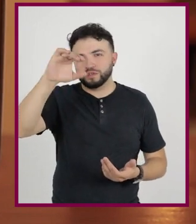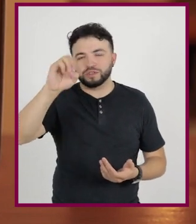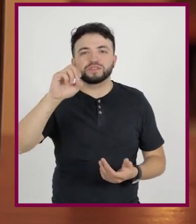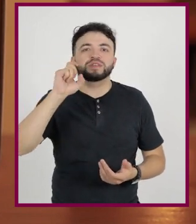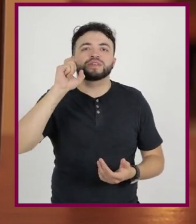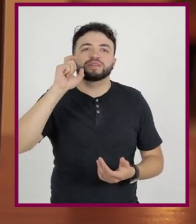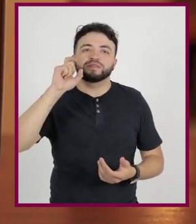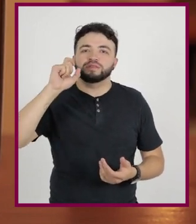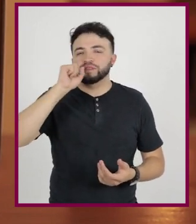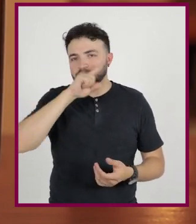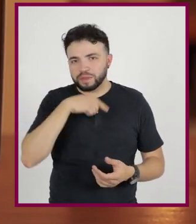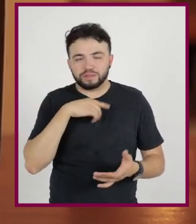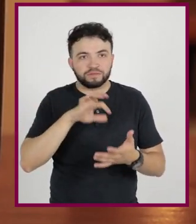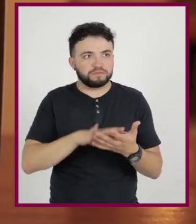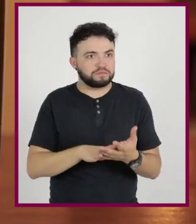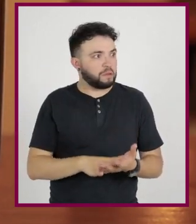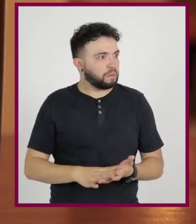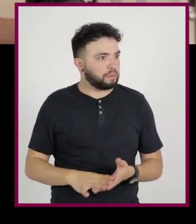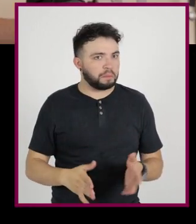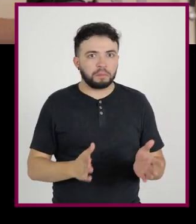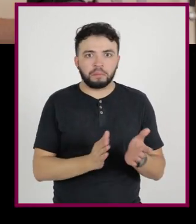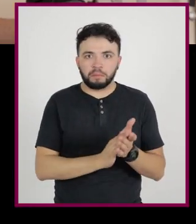Trasnoche de Pablo de Santís.